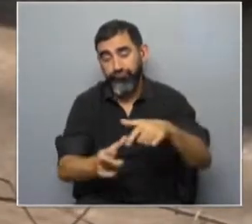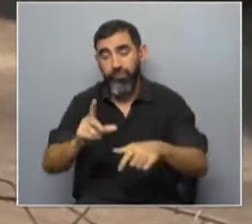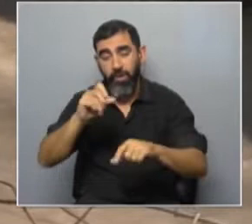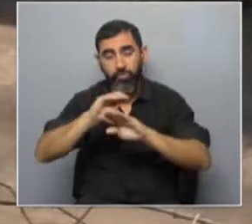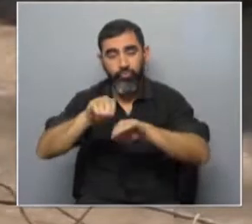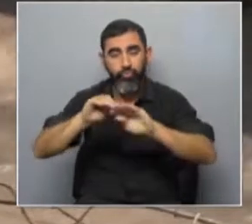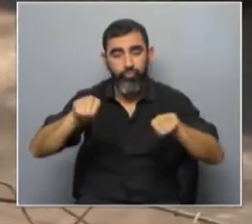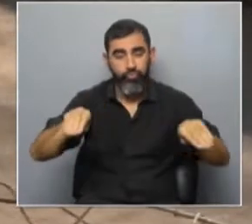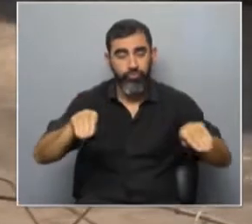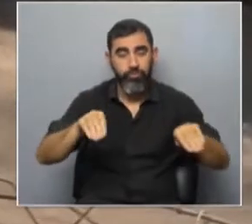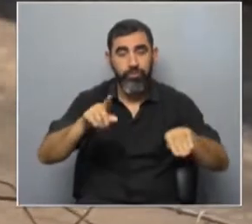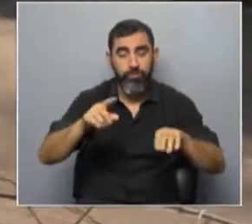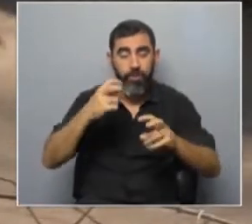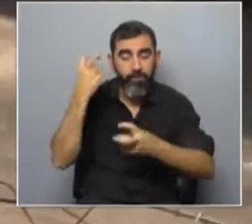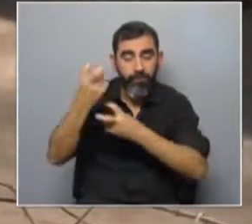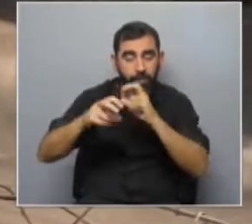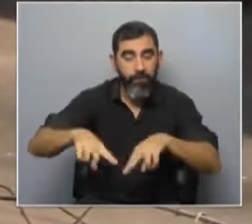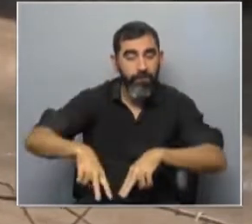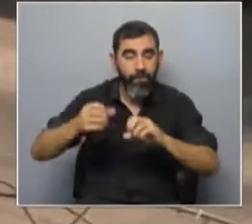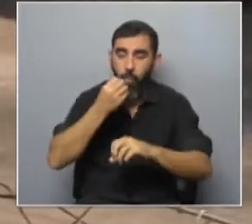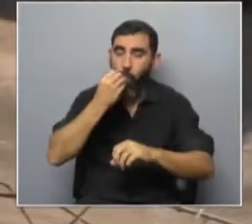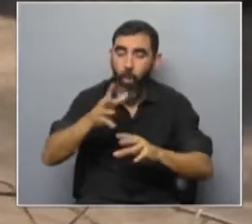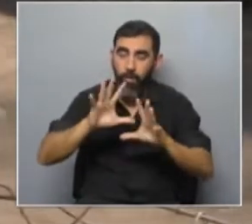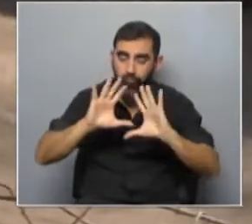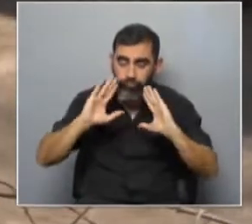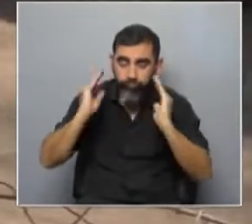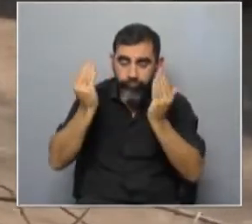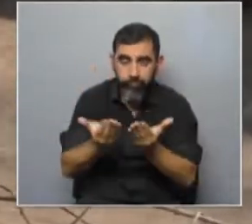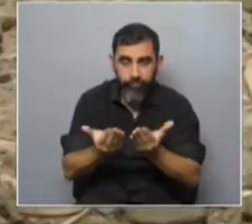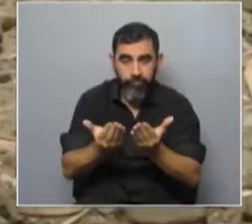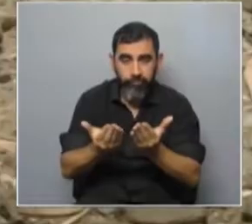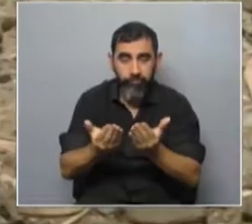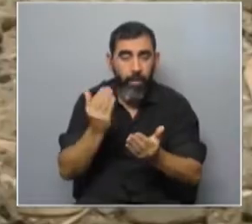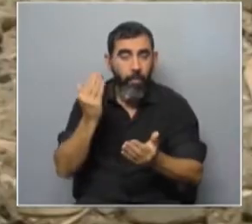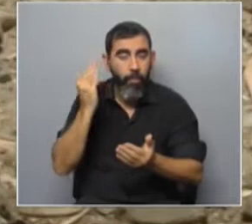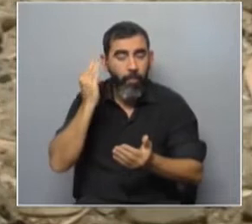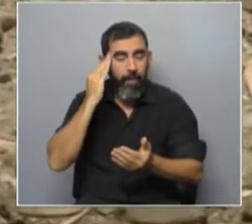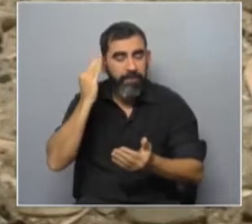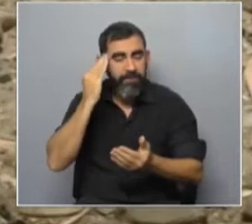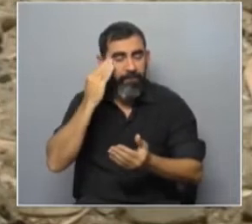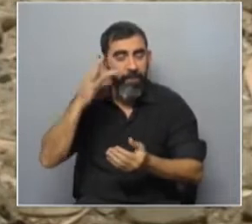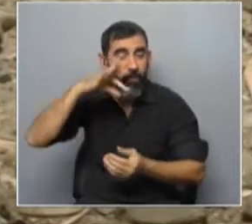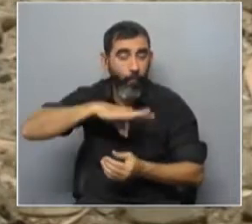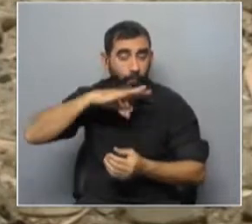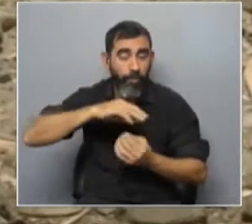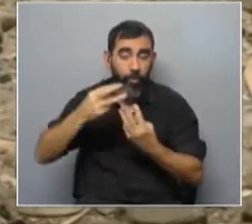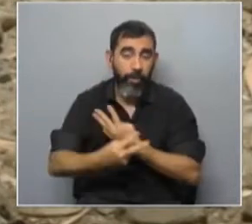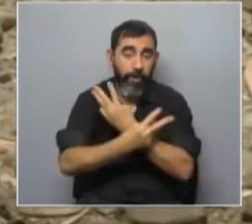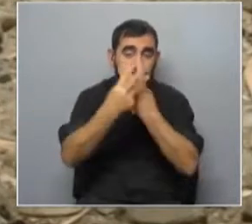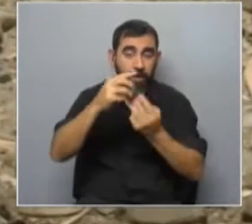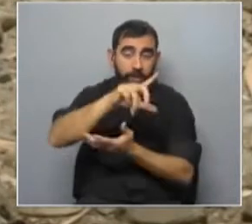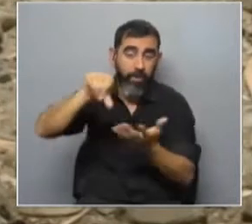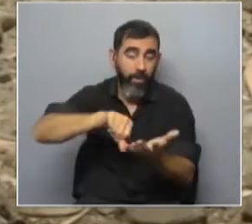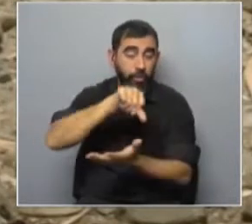residual. Entonces un abordaje muy bueno, muy potente para poder describir la epidemiología en una ciudad,